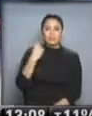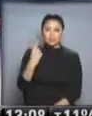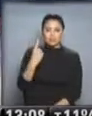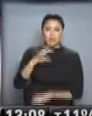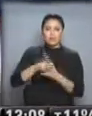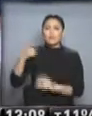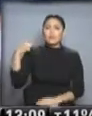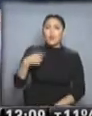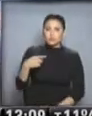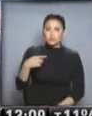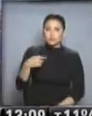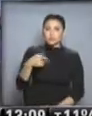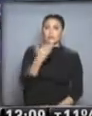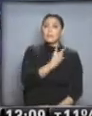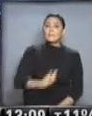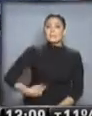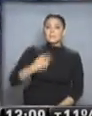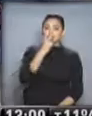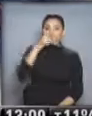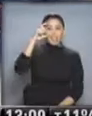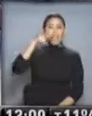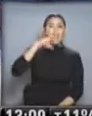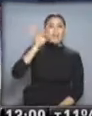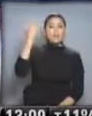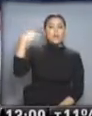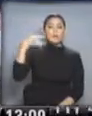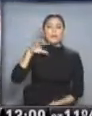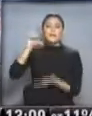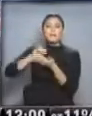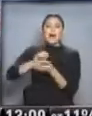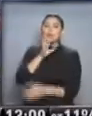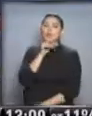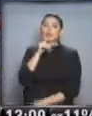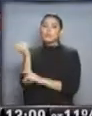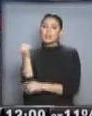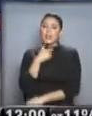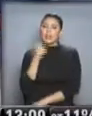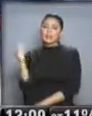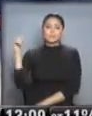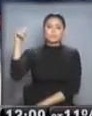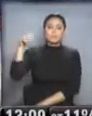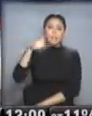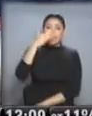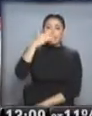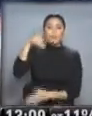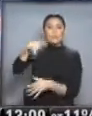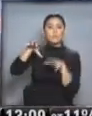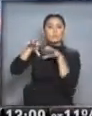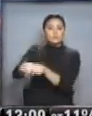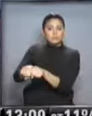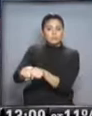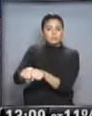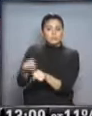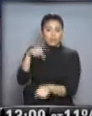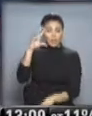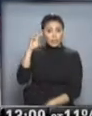agravio el que ha sufrido el presidente morales cuando regresaba de rusia por supuesto y fue virtualmente secuestrado en el